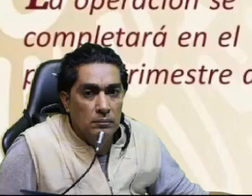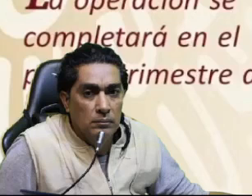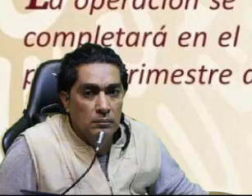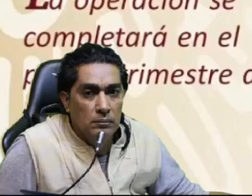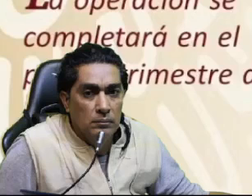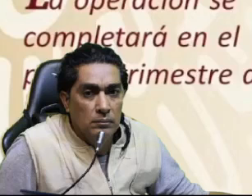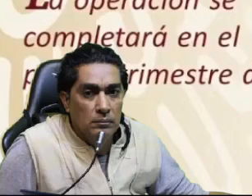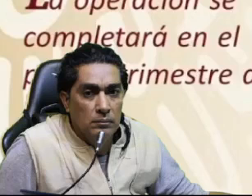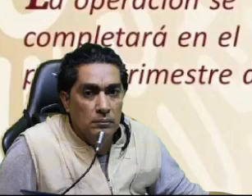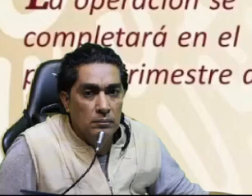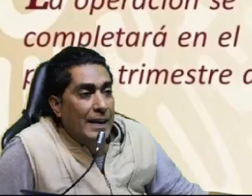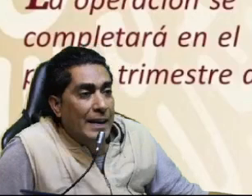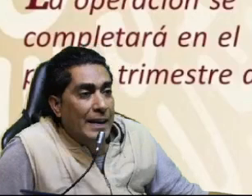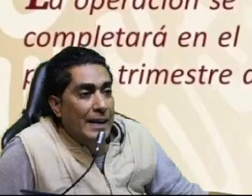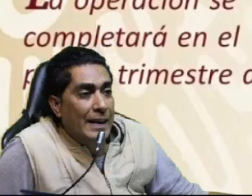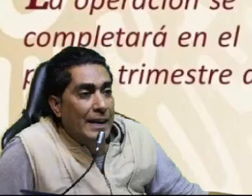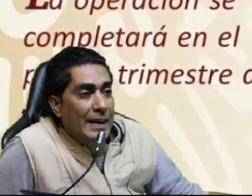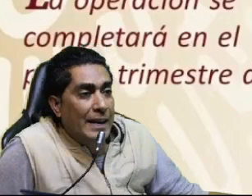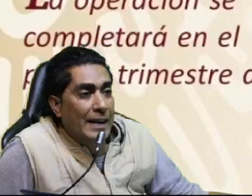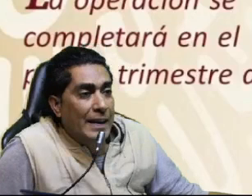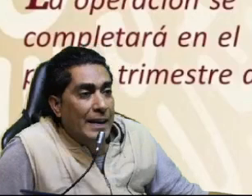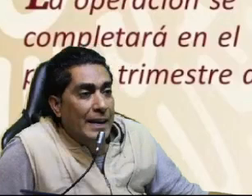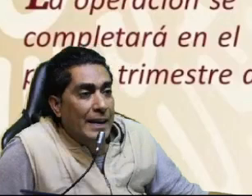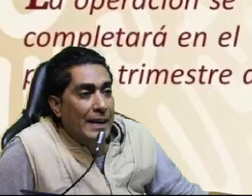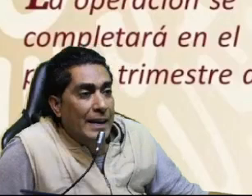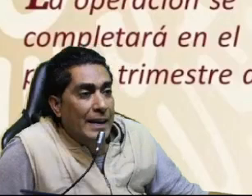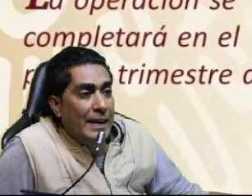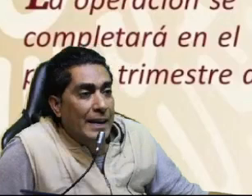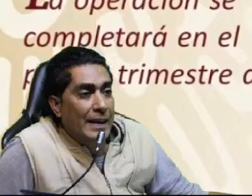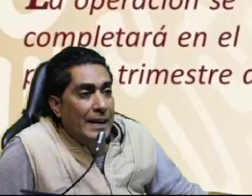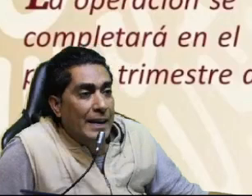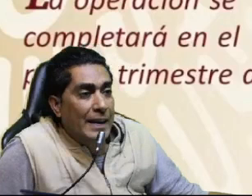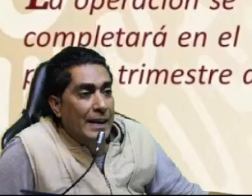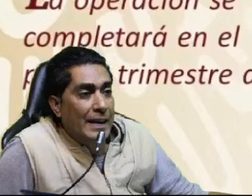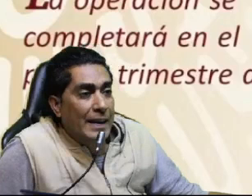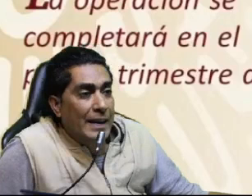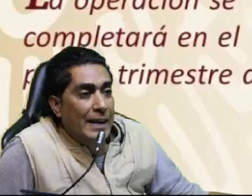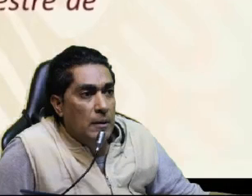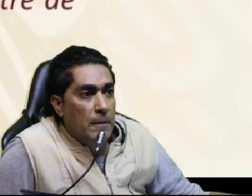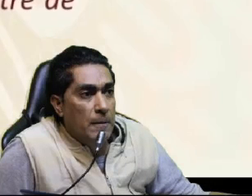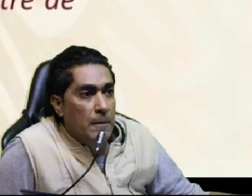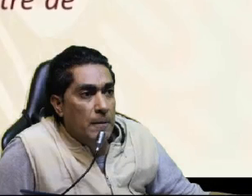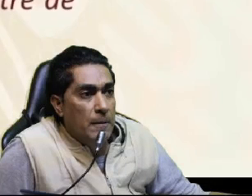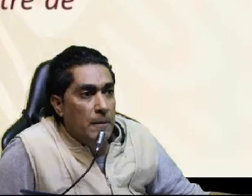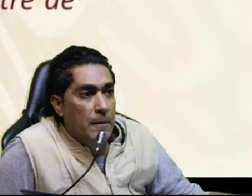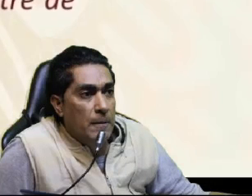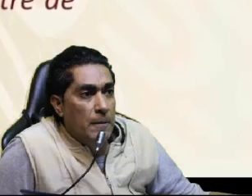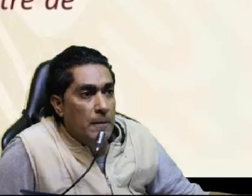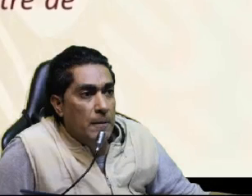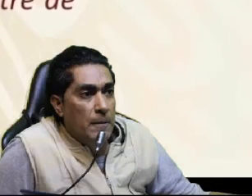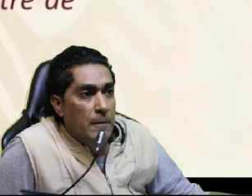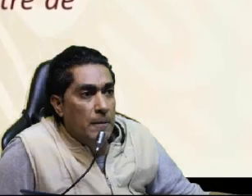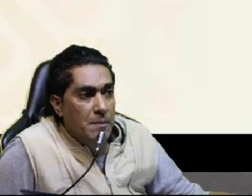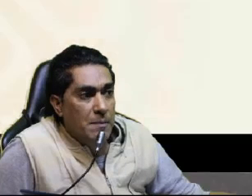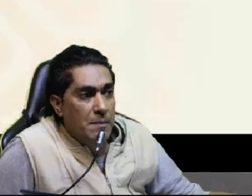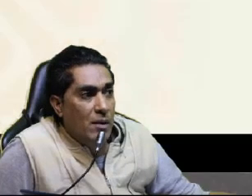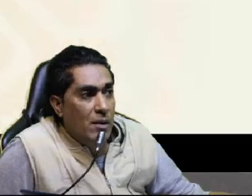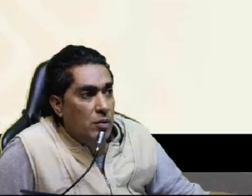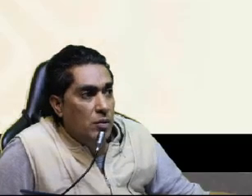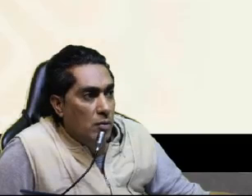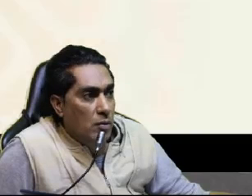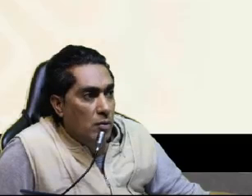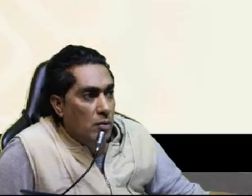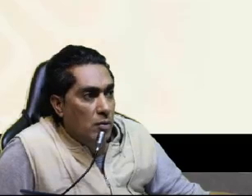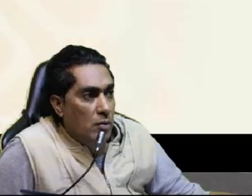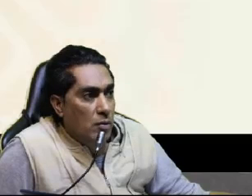Muy bien, esto nos indica que en las etapas de estrategia de vacunación, los jóvenes van